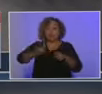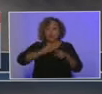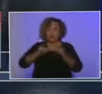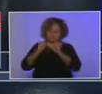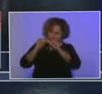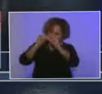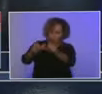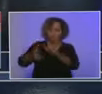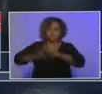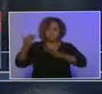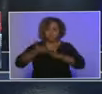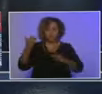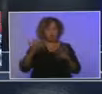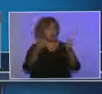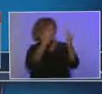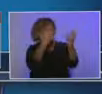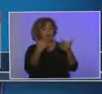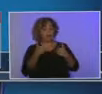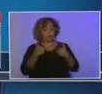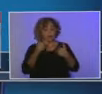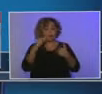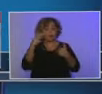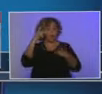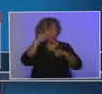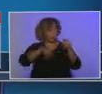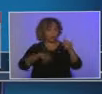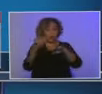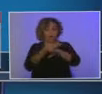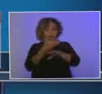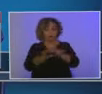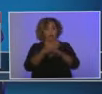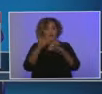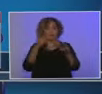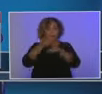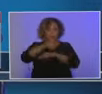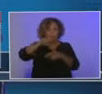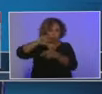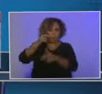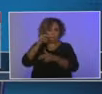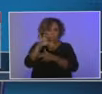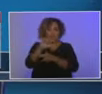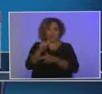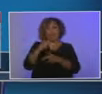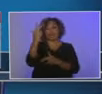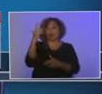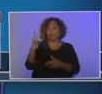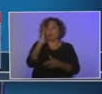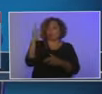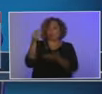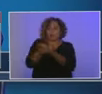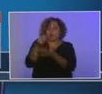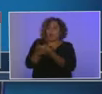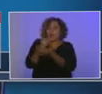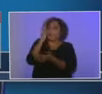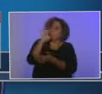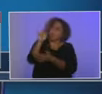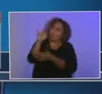Definitivo. Hay decenas de miles de residencias que no han podido ser reconstruidas después del huracán María. Hay $3 billones disponibles.